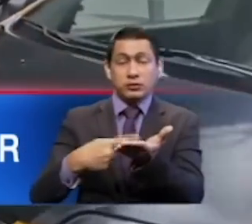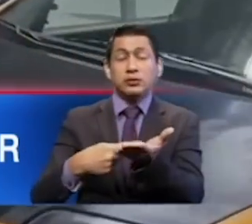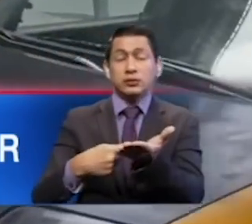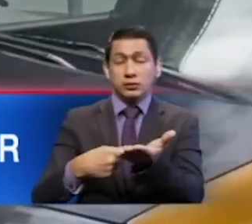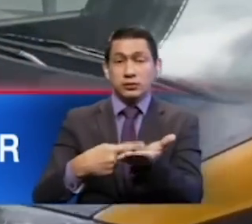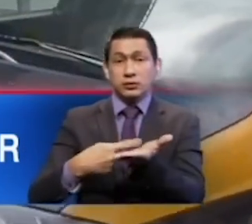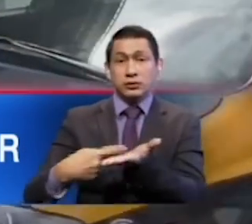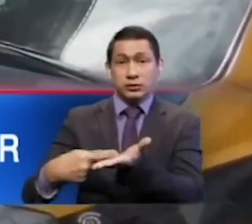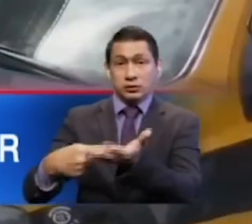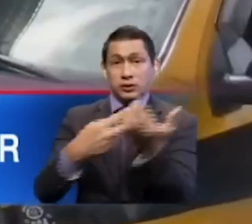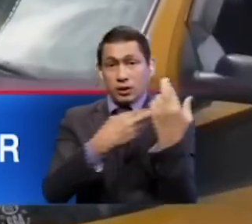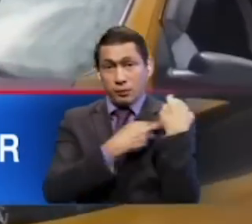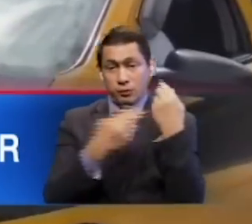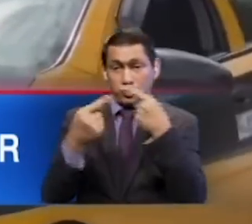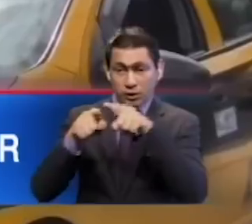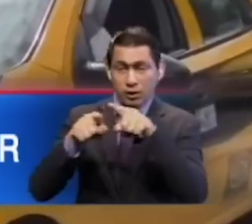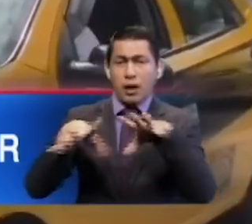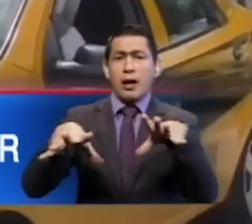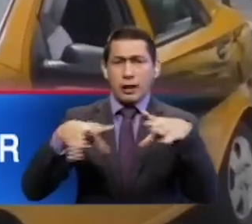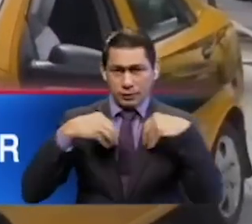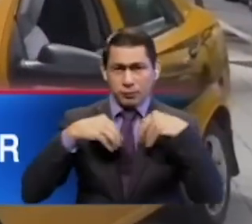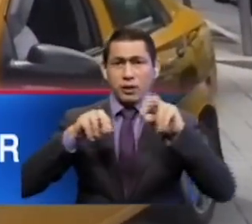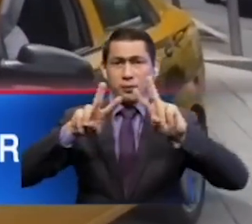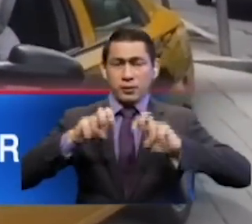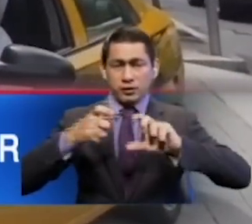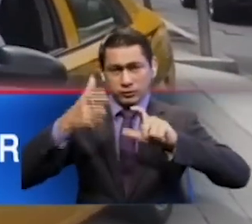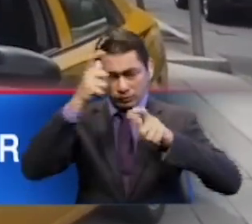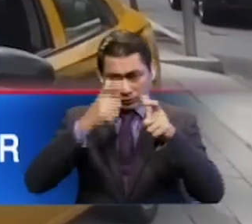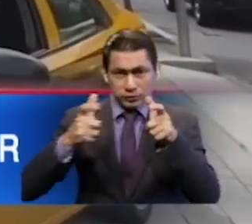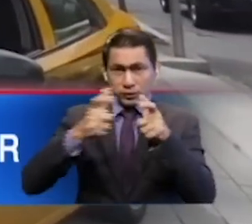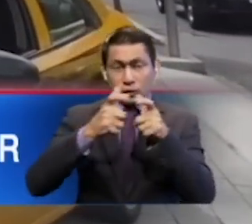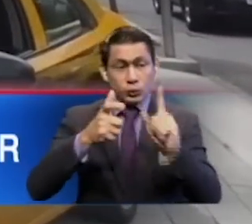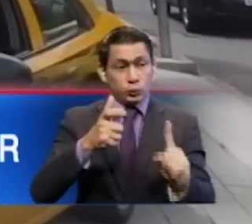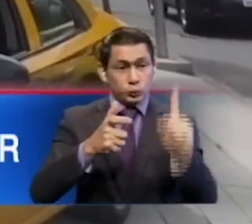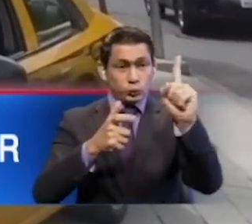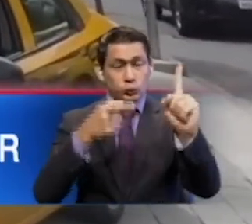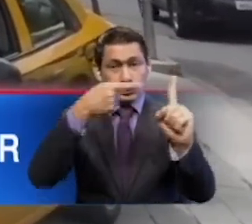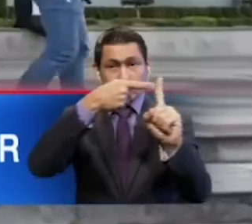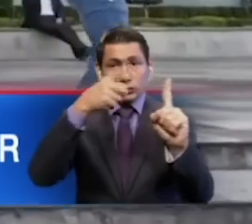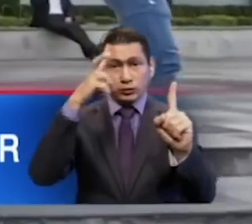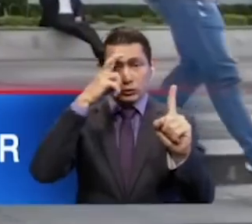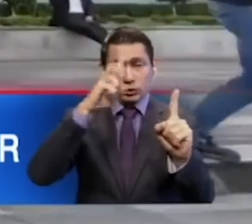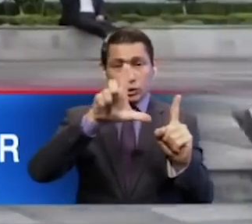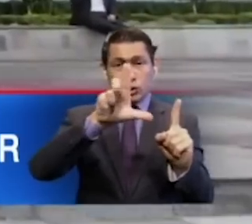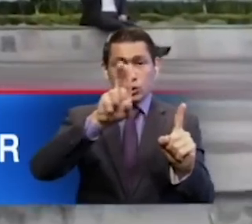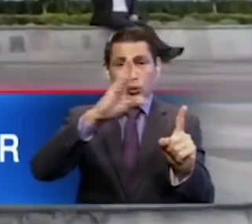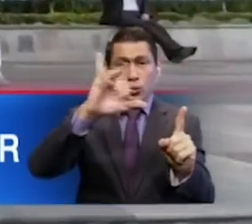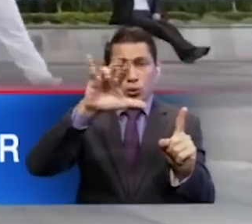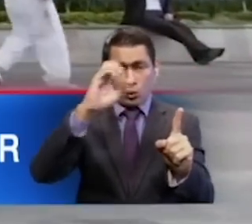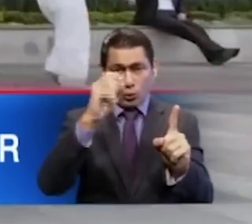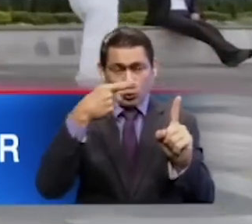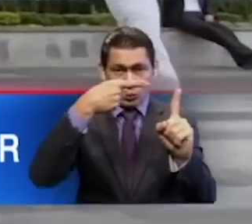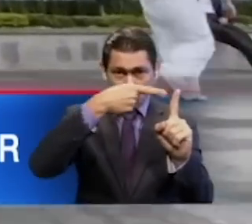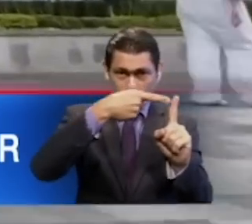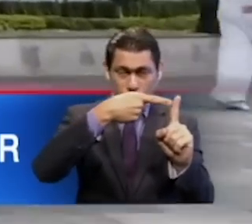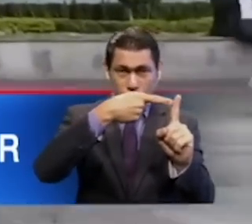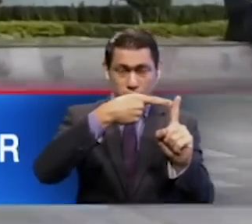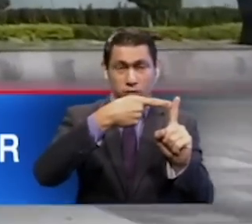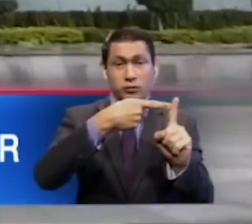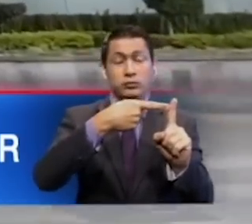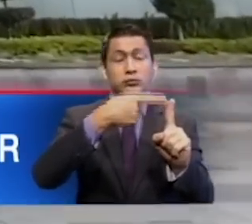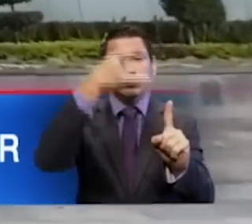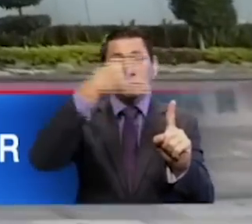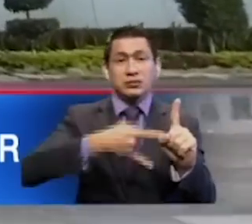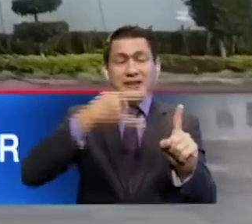de todo lo actuado por la Fiscalía en este caso. Uno de los procesados es Lucio Hernando B., alias